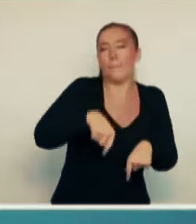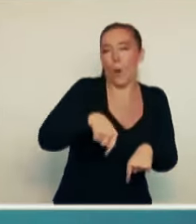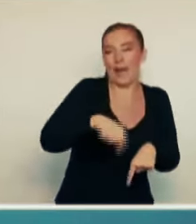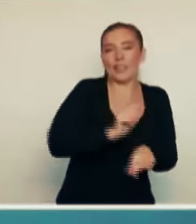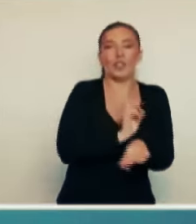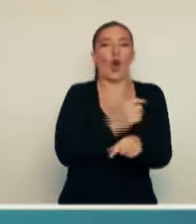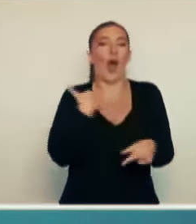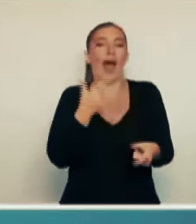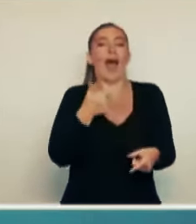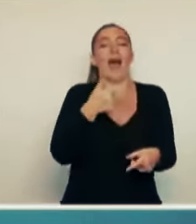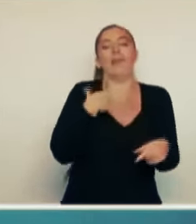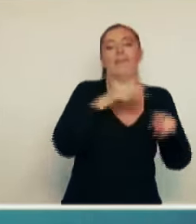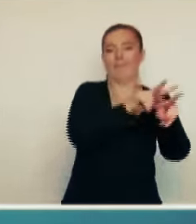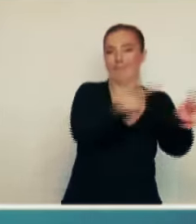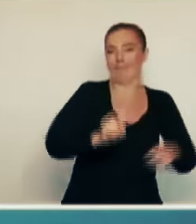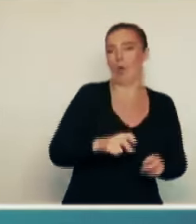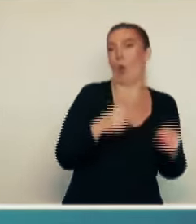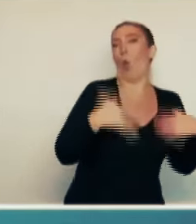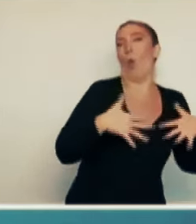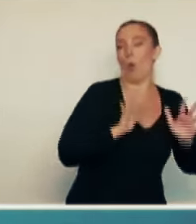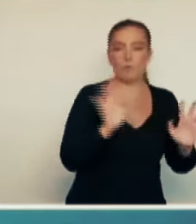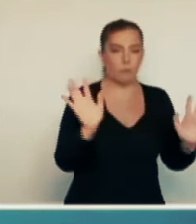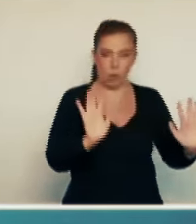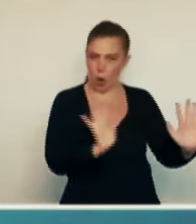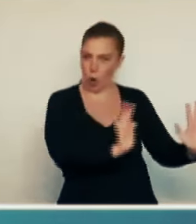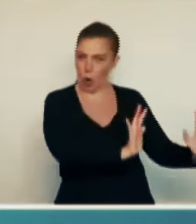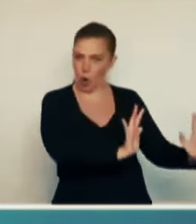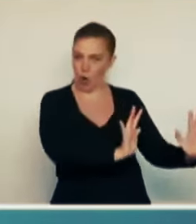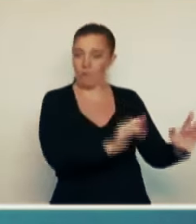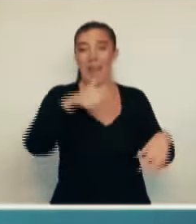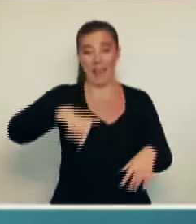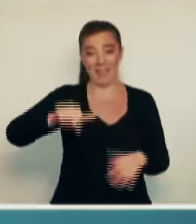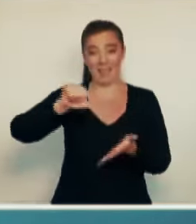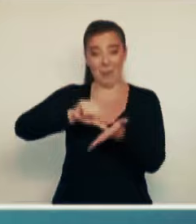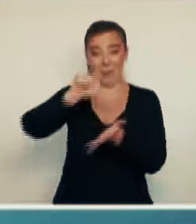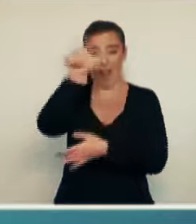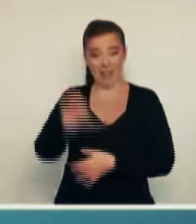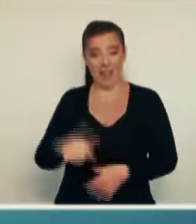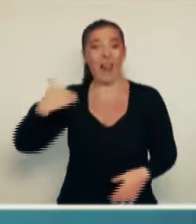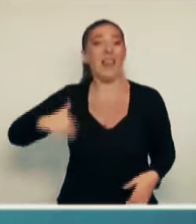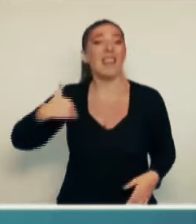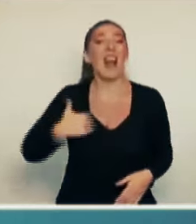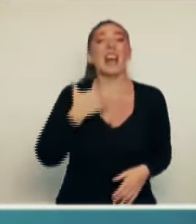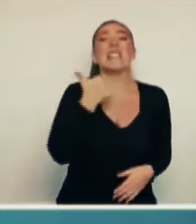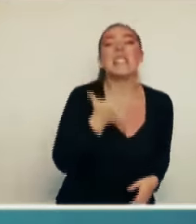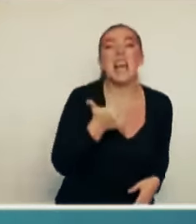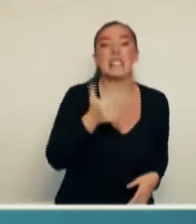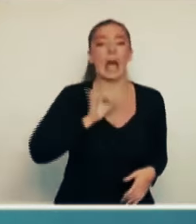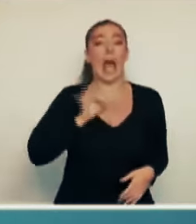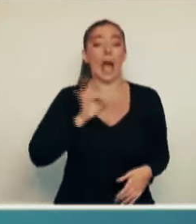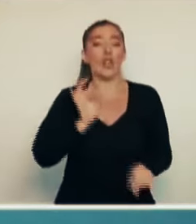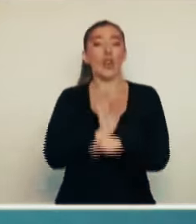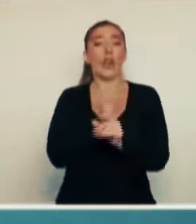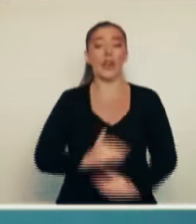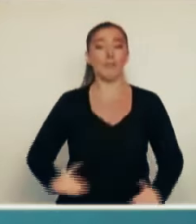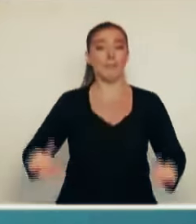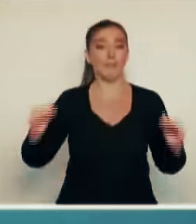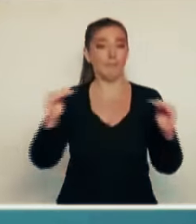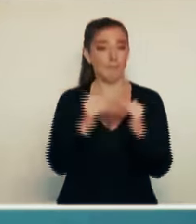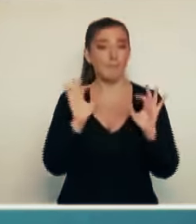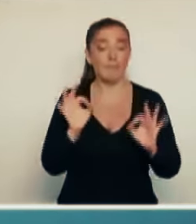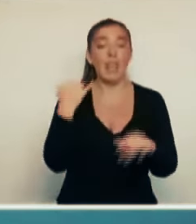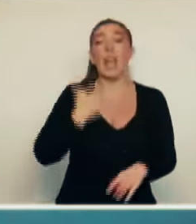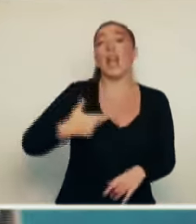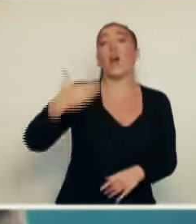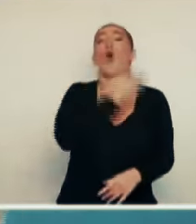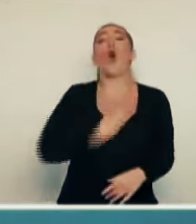país, en los 6 años que hubo superávit fiscal, gobernaba Néstor Kirchner y en el 2008, ¿quién